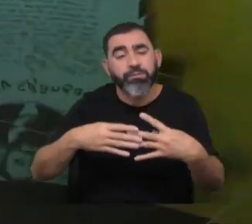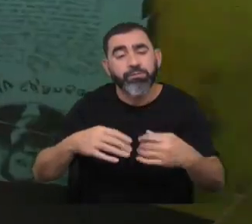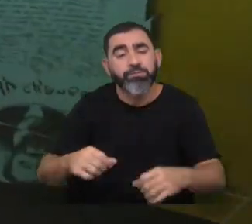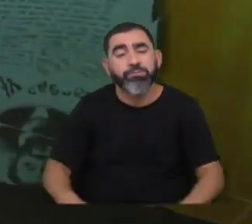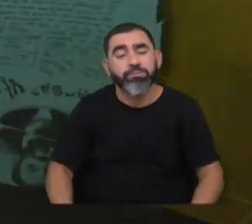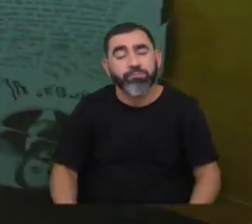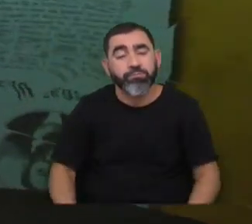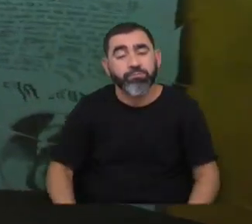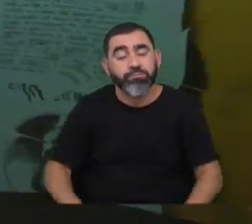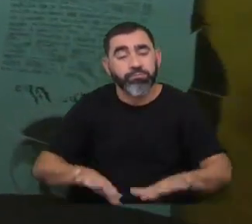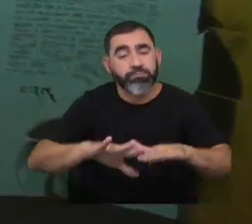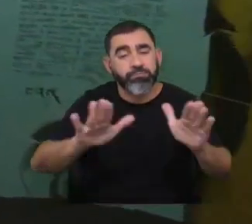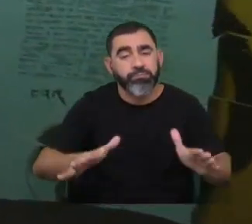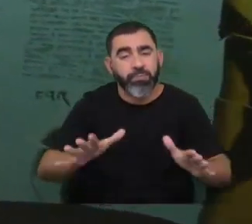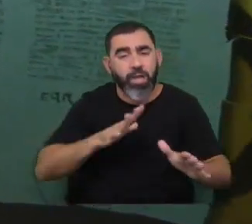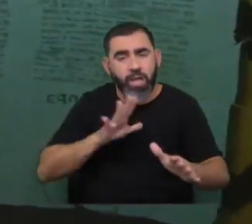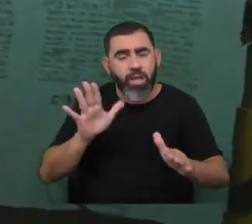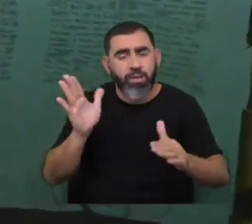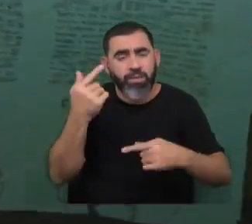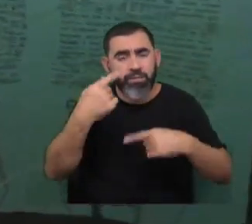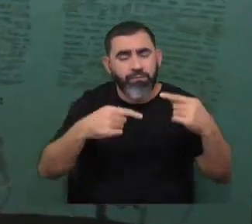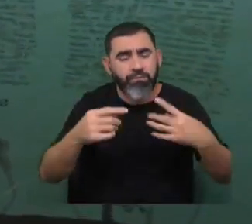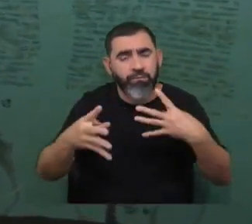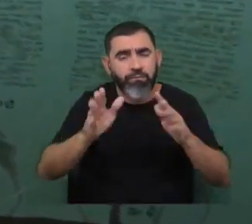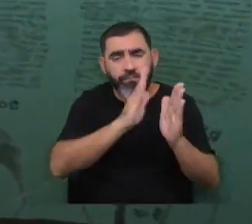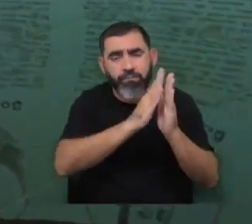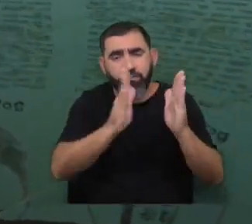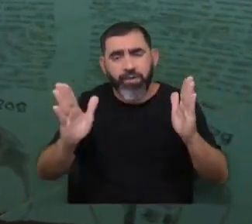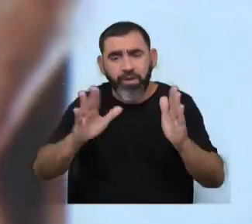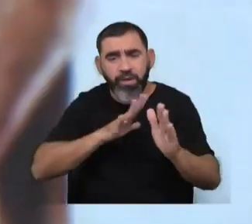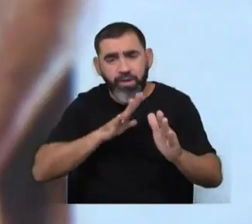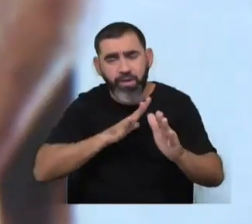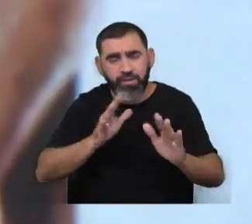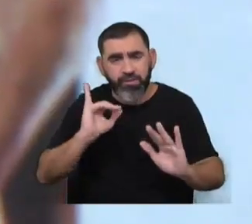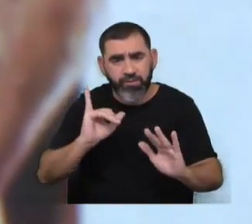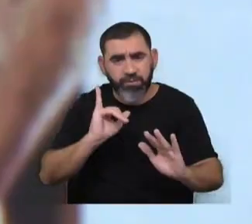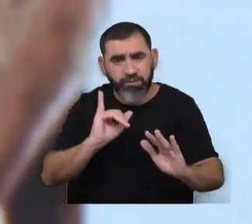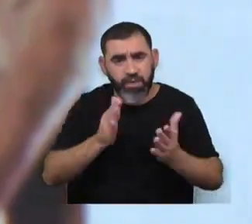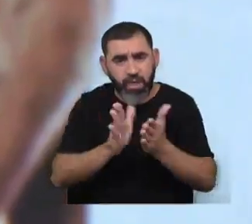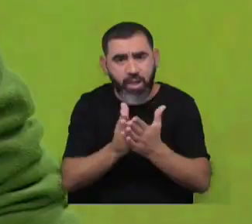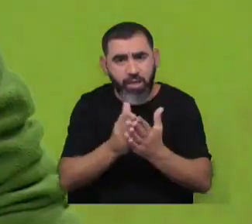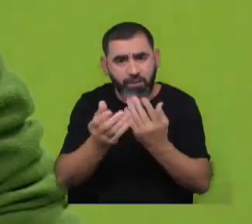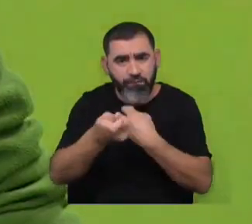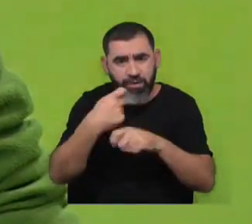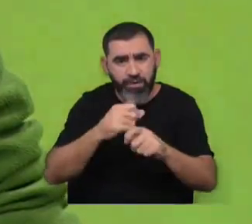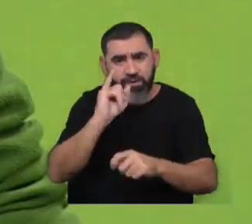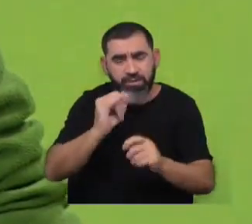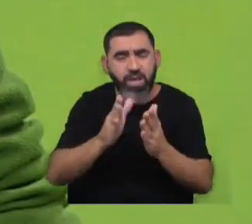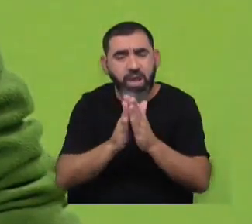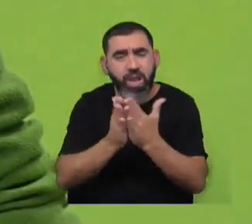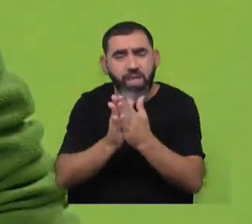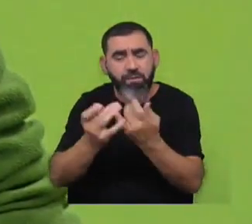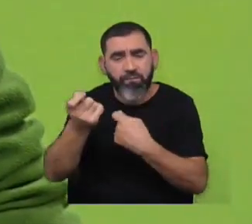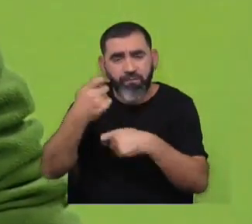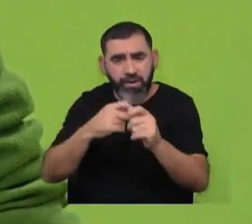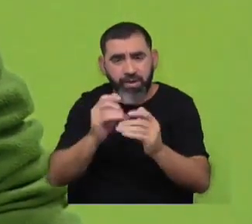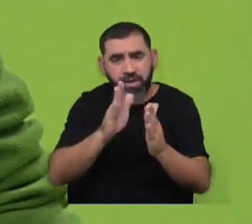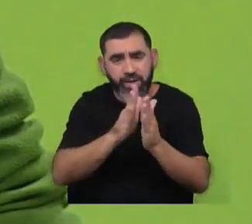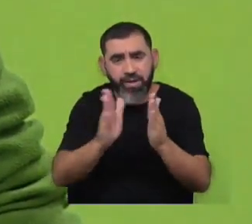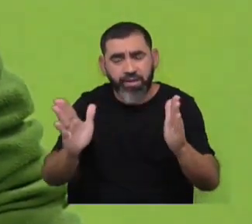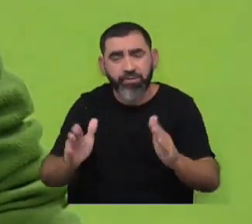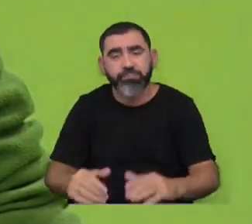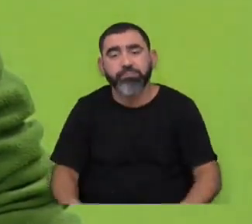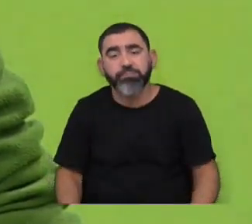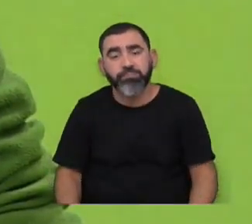en un stand, pero está en todas las librerías, se consigue en cualquier lado, ¿no? Como en cualquier Sí, libro. sí, está en todas las librerías. Y hay una cosa, Gustavo, que me